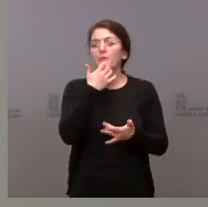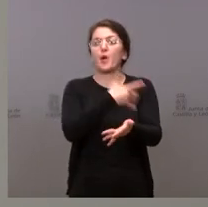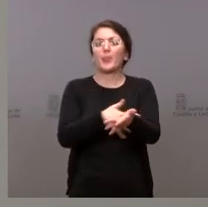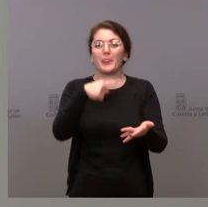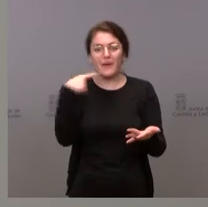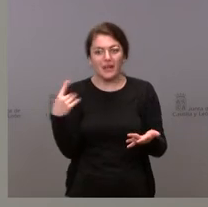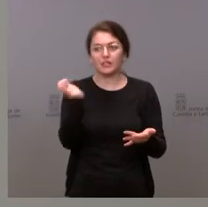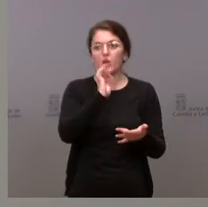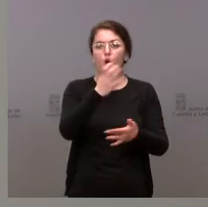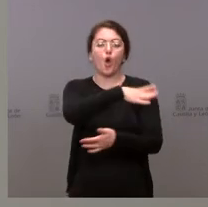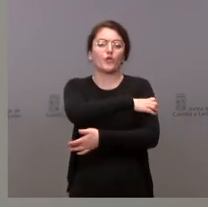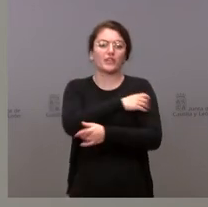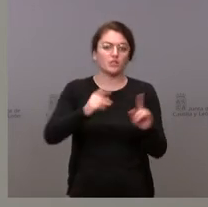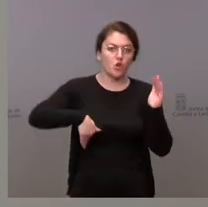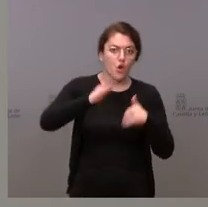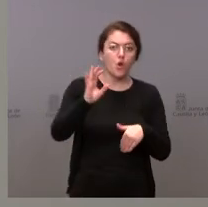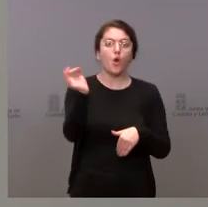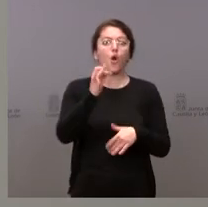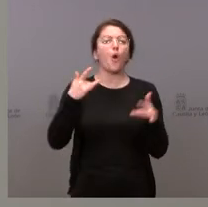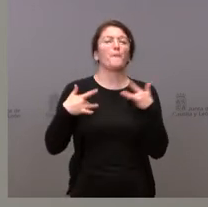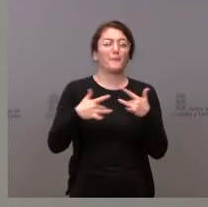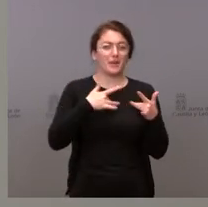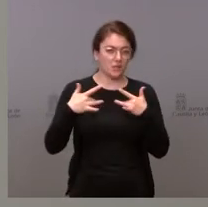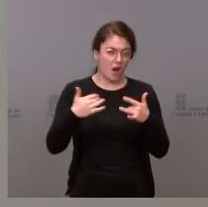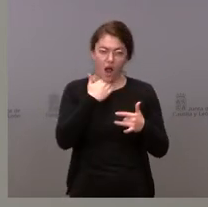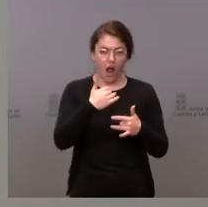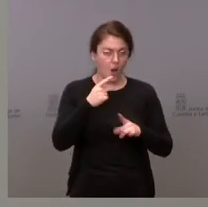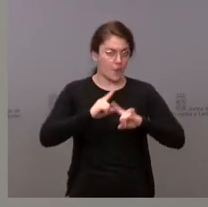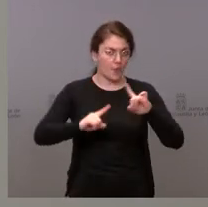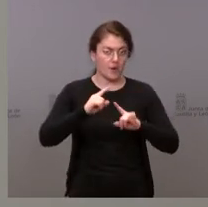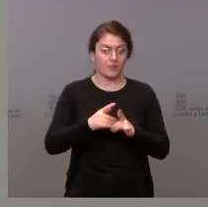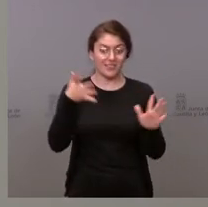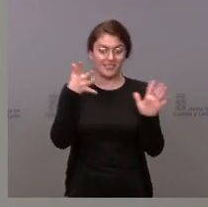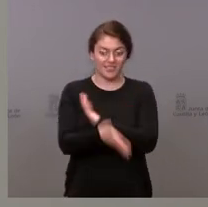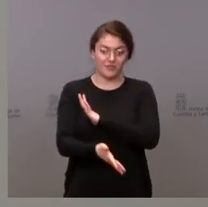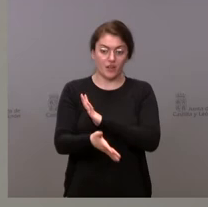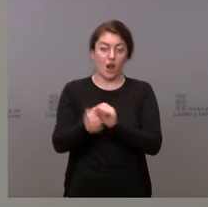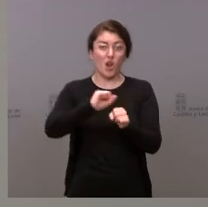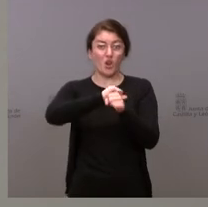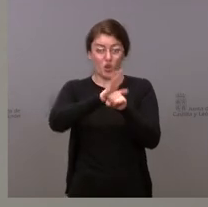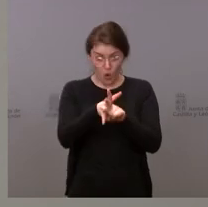o enfermedad pulmonar obstructiva crónica esto evidentemente el coronavirus pensamos